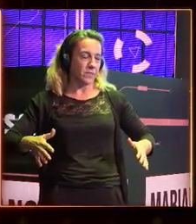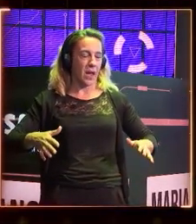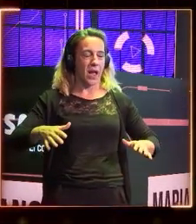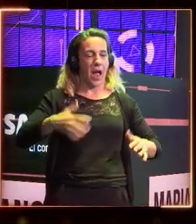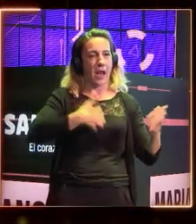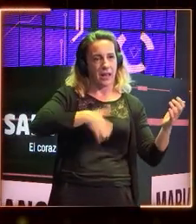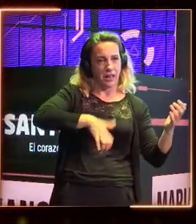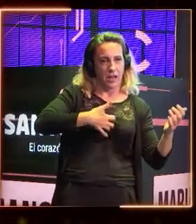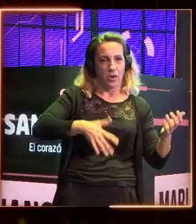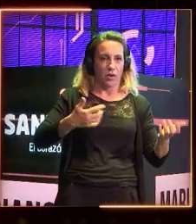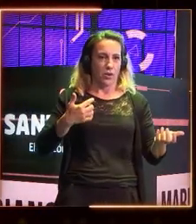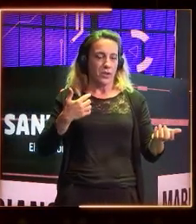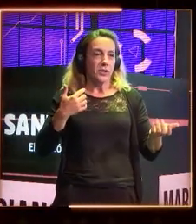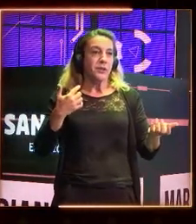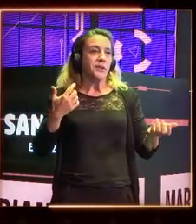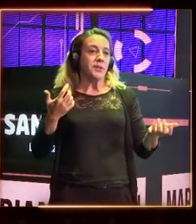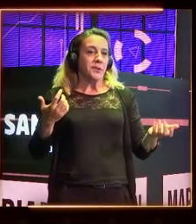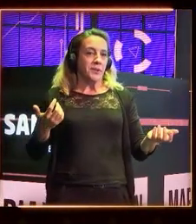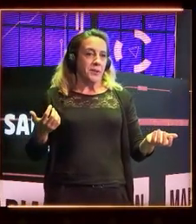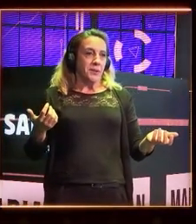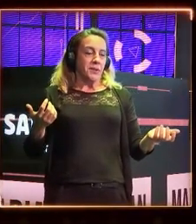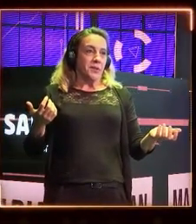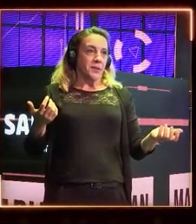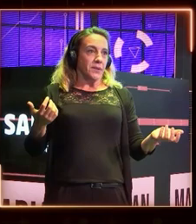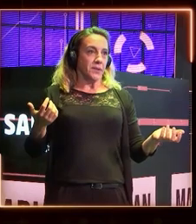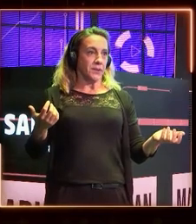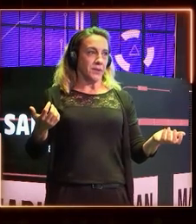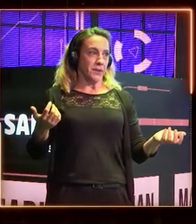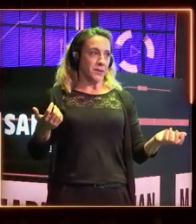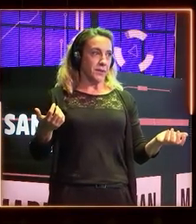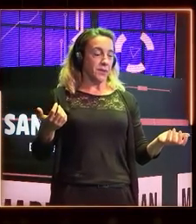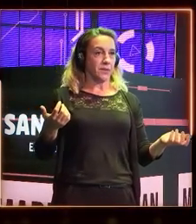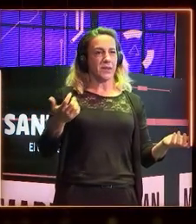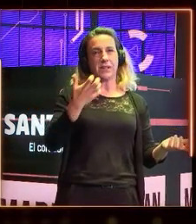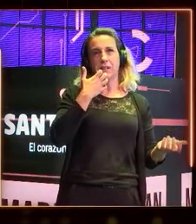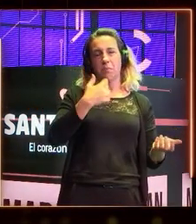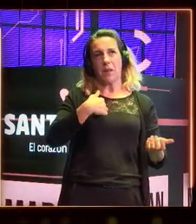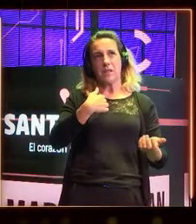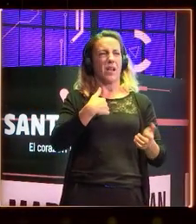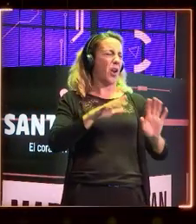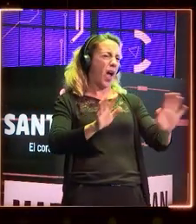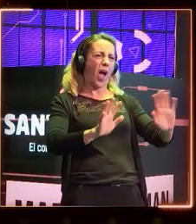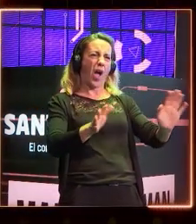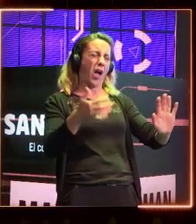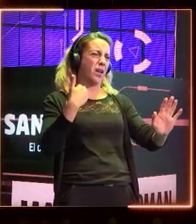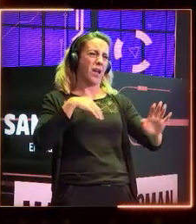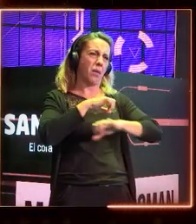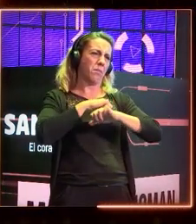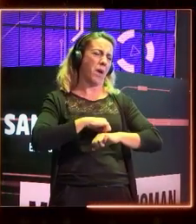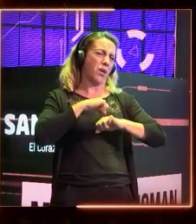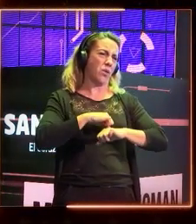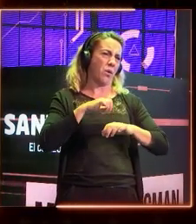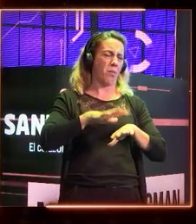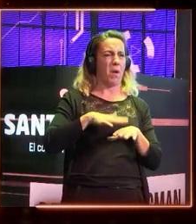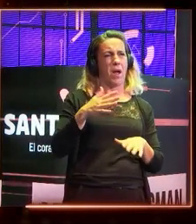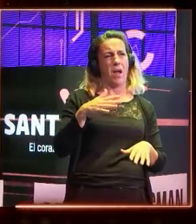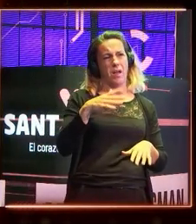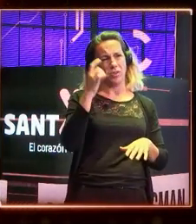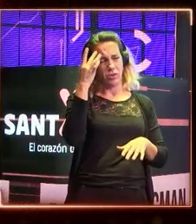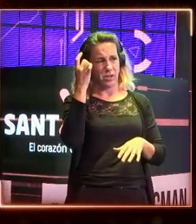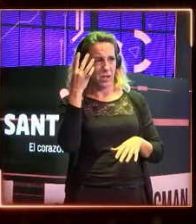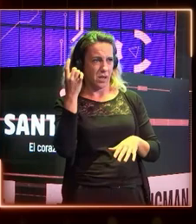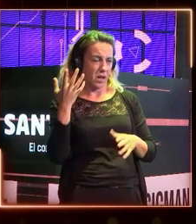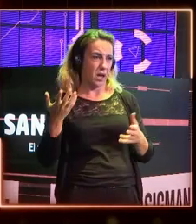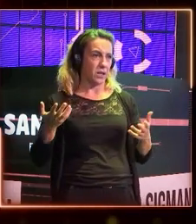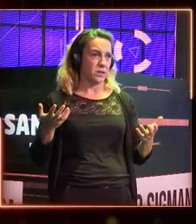hubiesen dicho que que yo tenía que hacer esto hues dicho no por favor Yo estoy grande para estas tonterías entonces lo que quiero mostrarles es justamente como